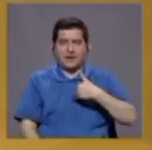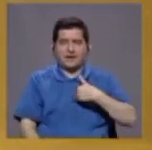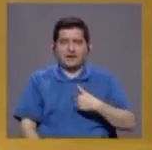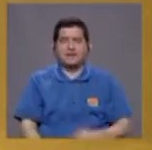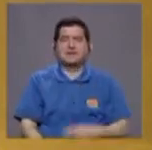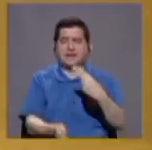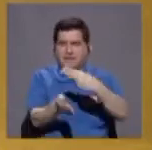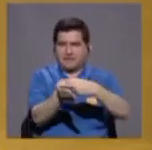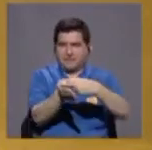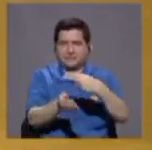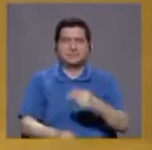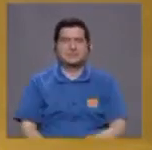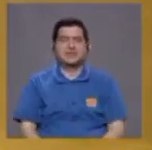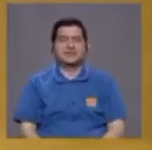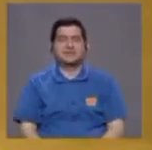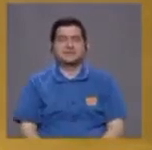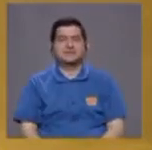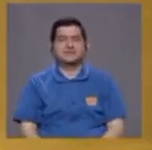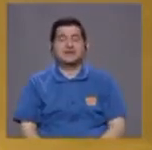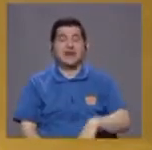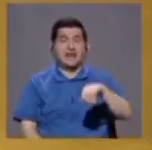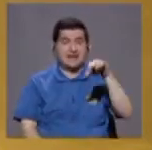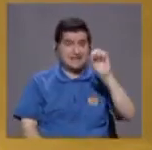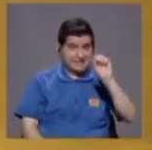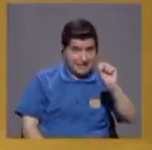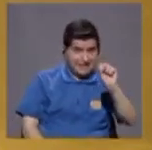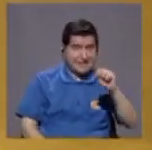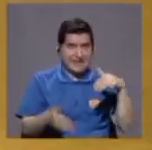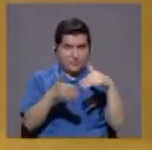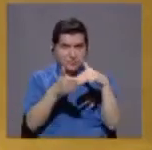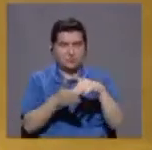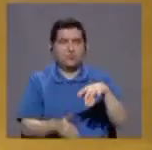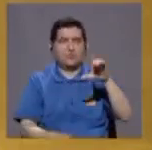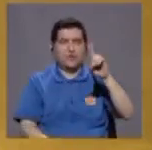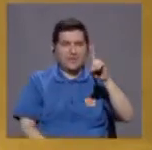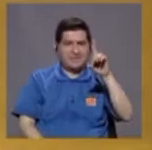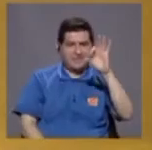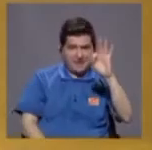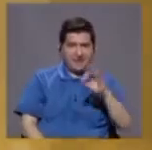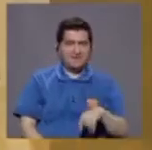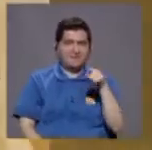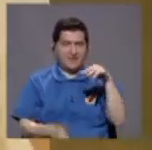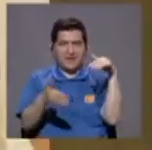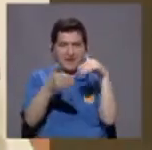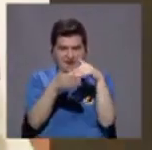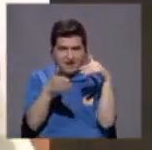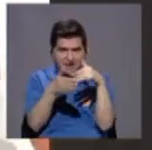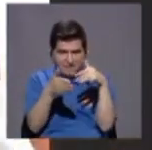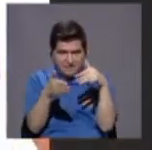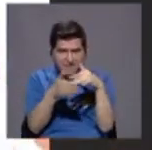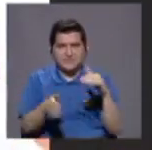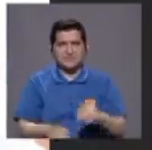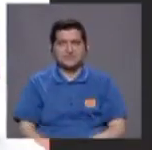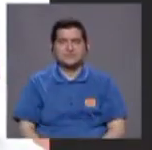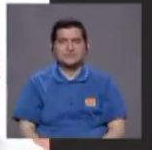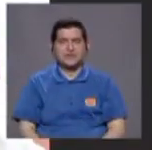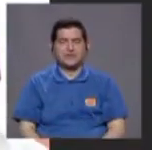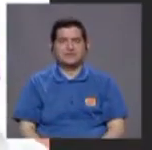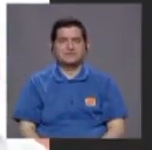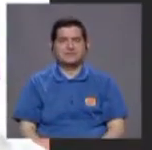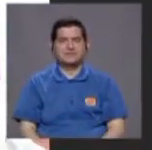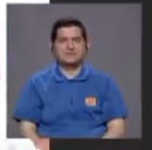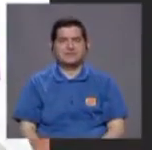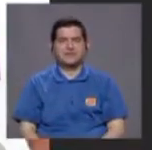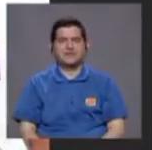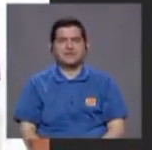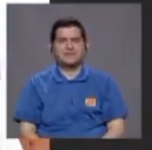Don Santiago estudió en el DF porque es estudiante de la Anáhuac.